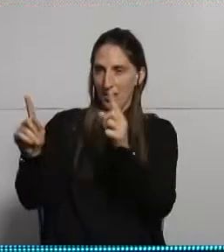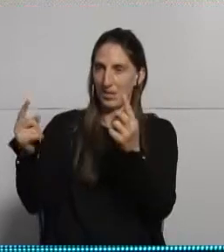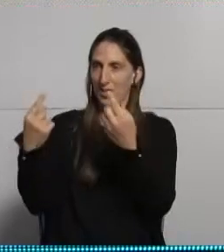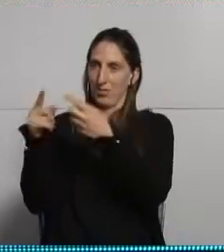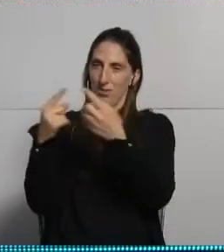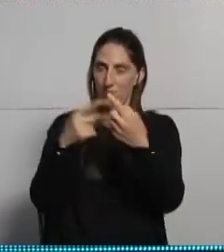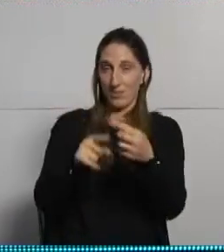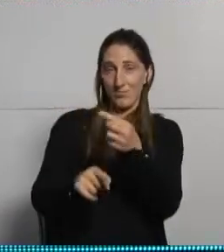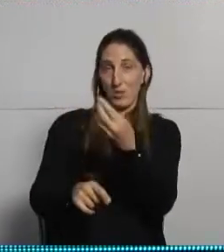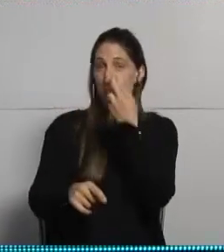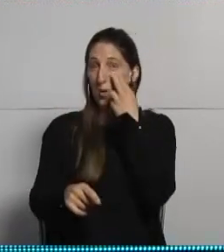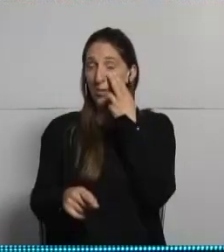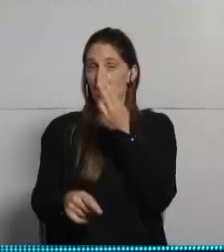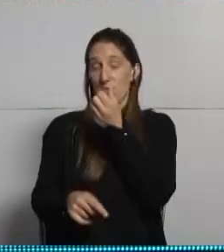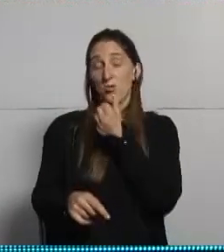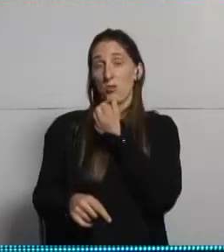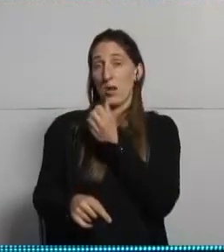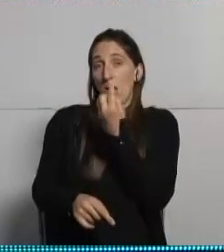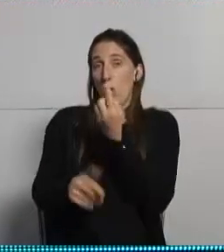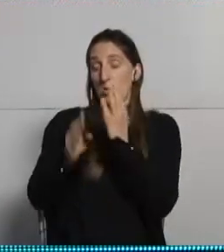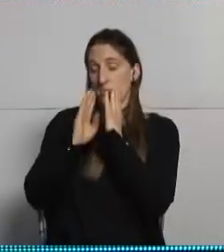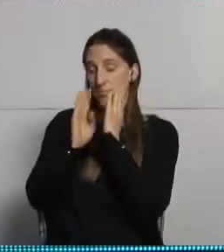que se resuelven de a uno, y eso es lo